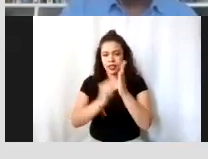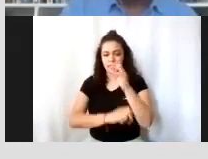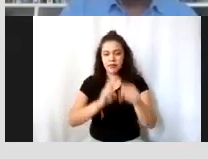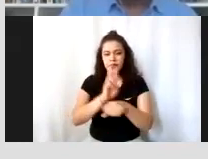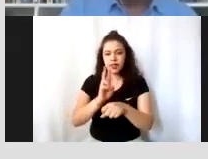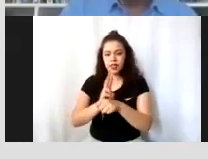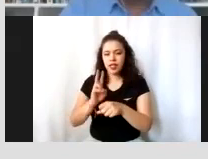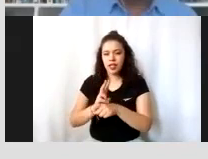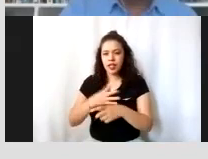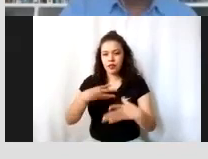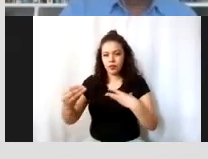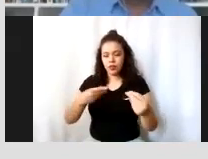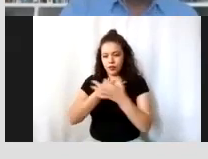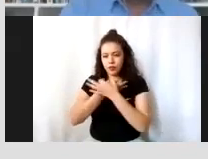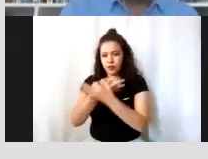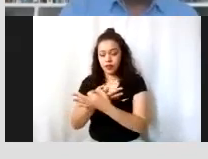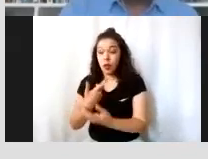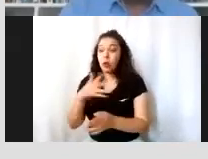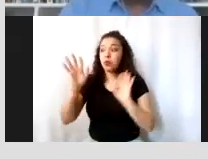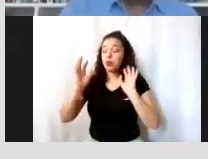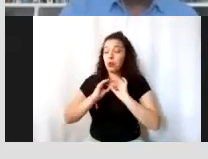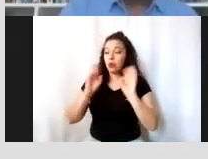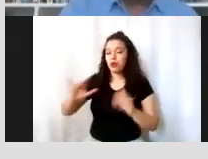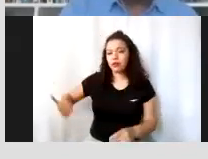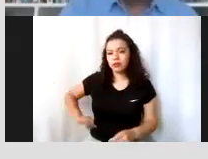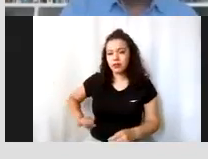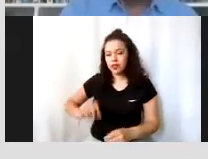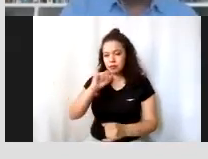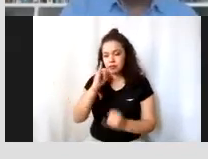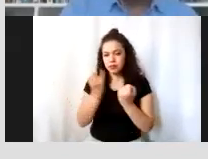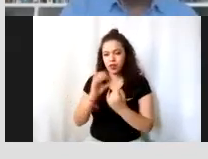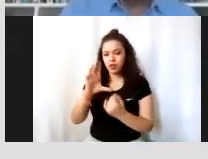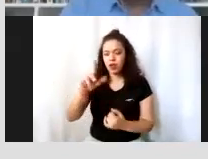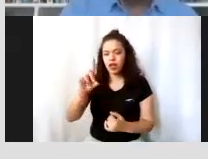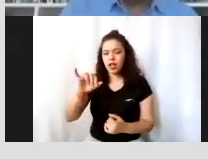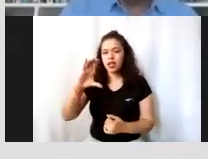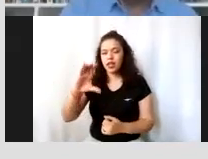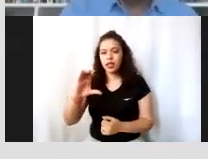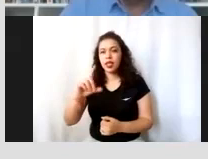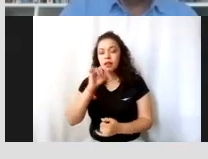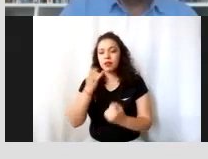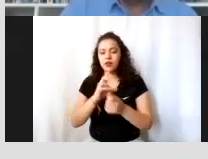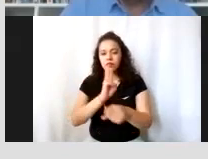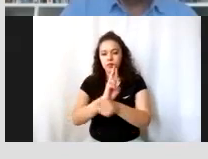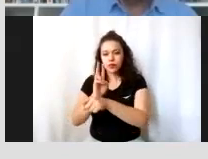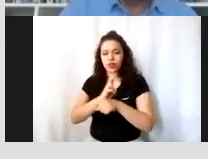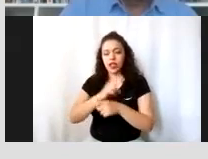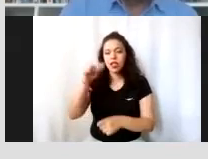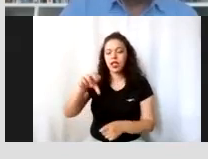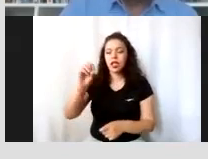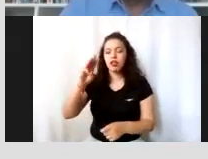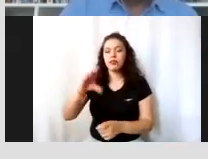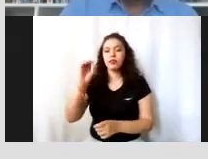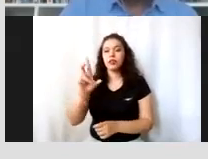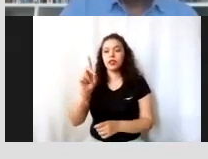las adicciones. Wow, qué interesante es eso. También a CONADIC, cuando nos hacen la supervisión de cumplimiento de la NOM 035.